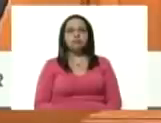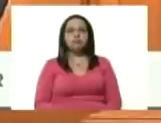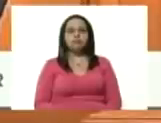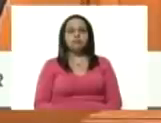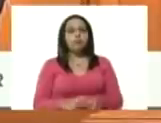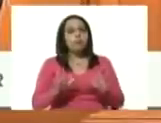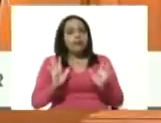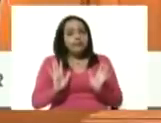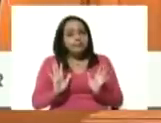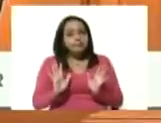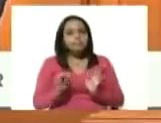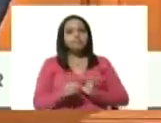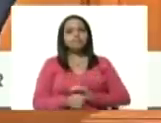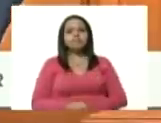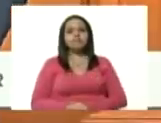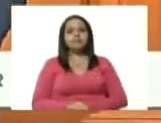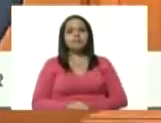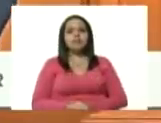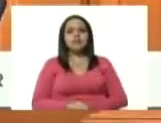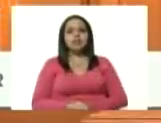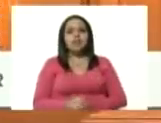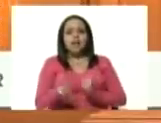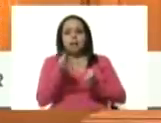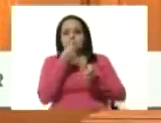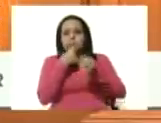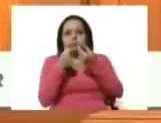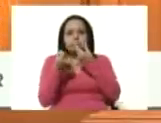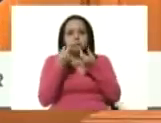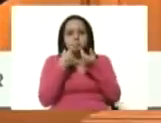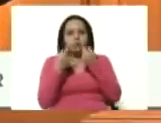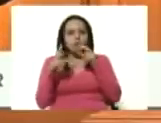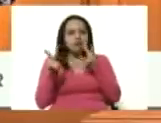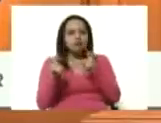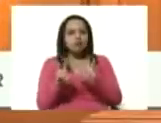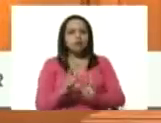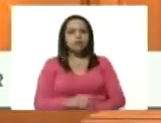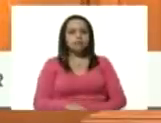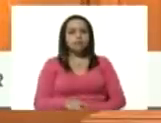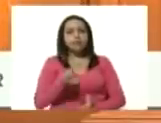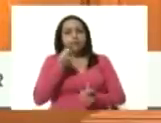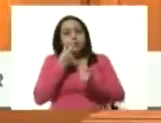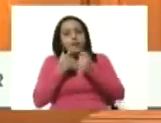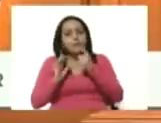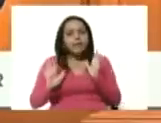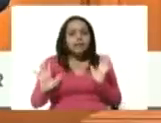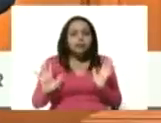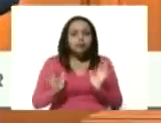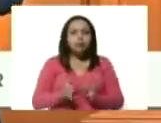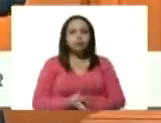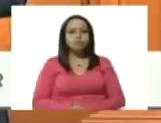Bueno, los tratamientos son tratamientos, pues.